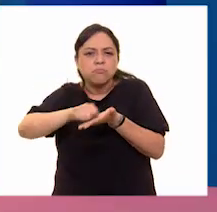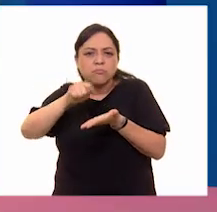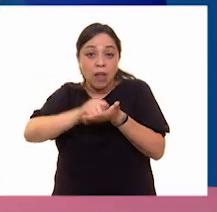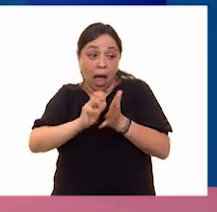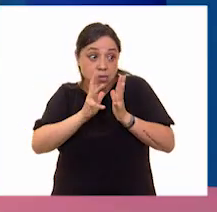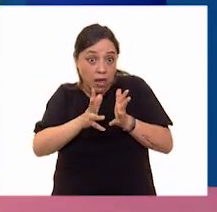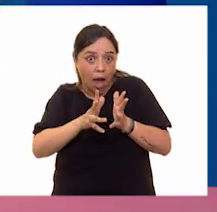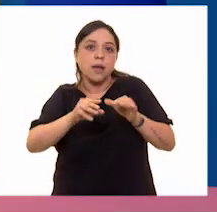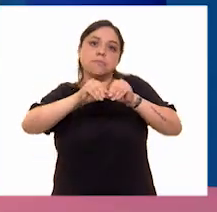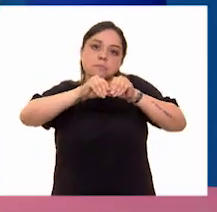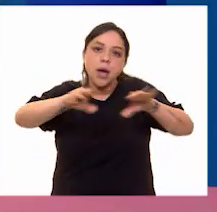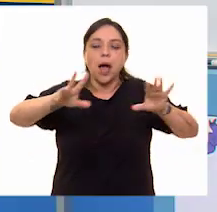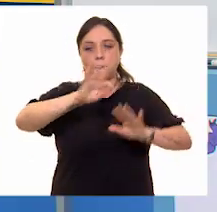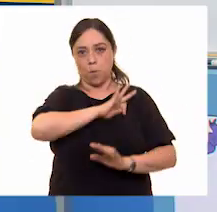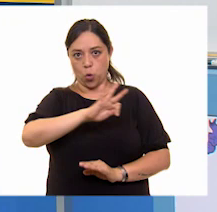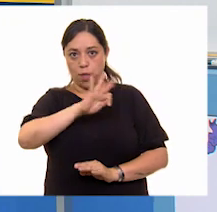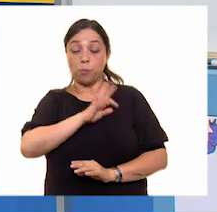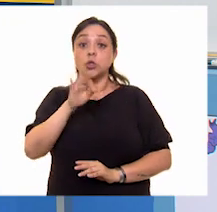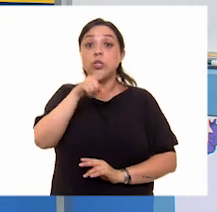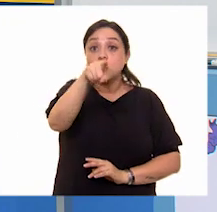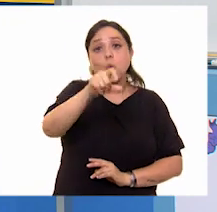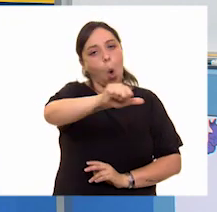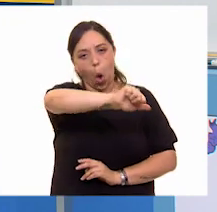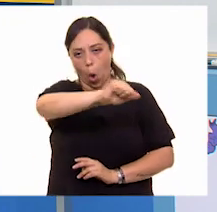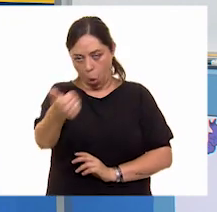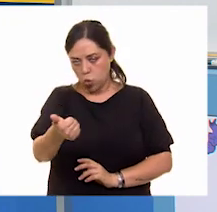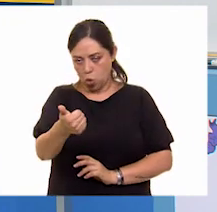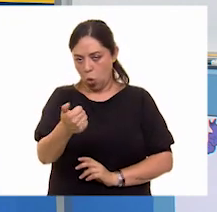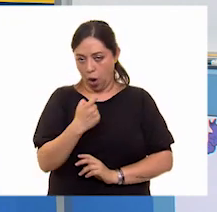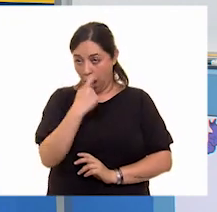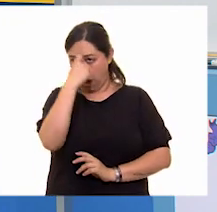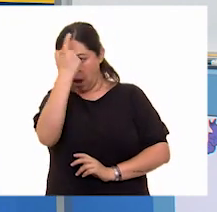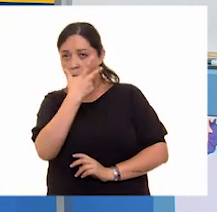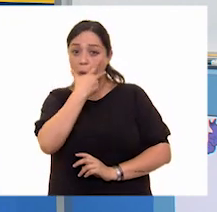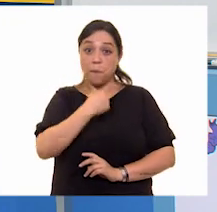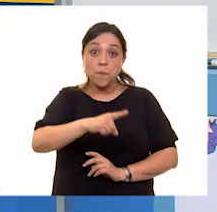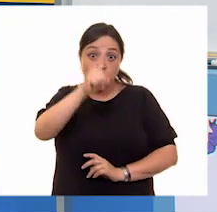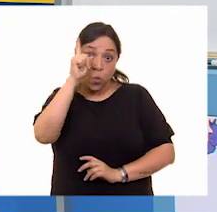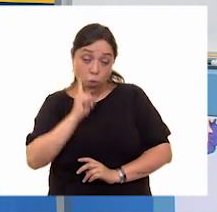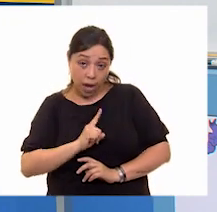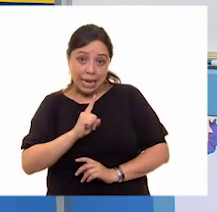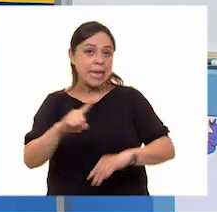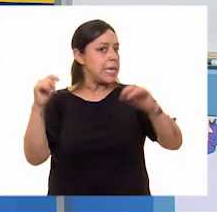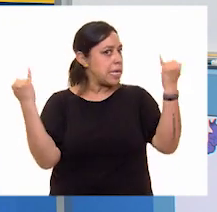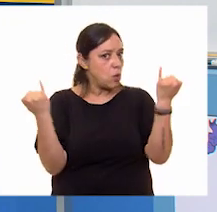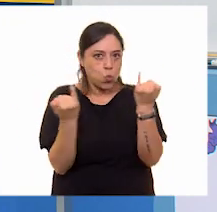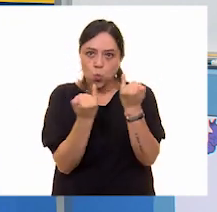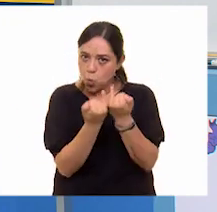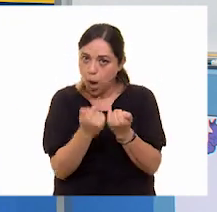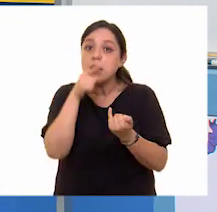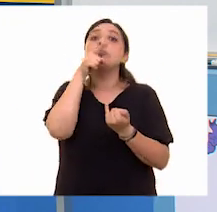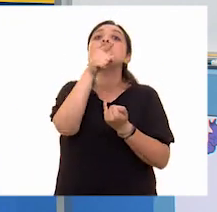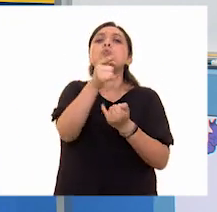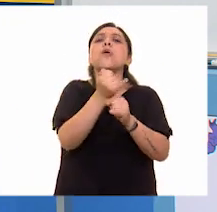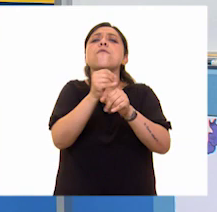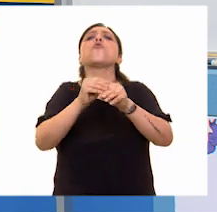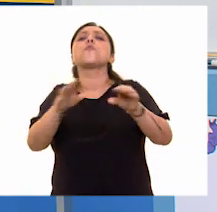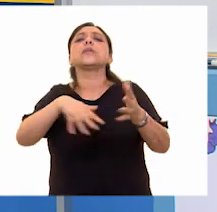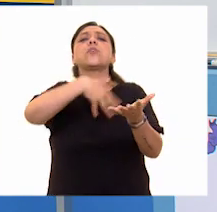niños, eligieron otro escritor o escritora, tengan la información que recopilaron a la